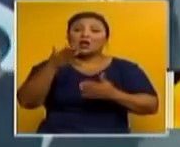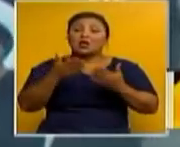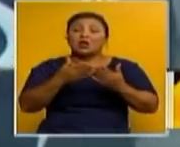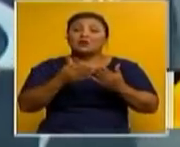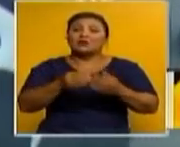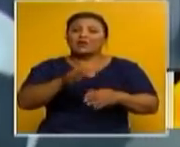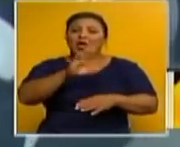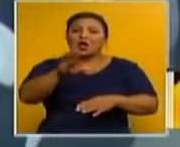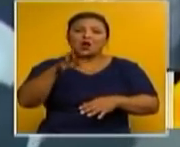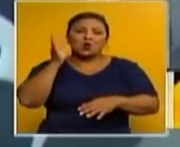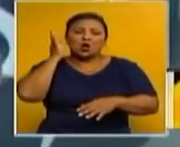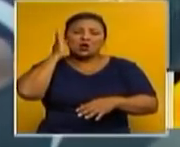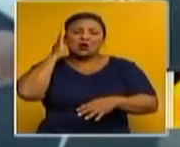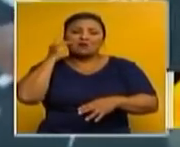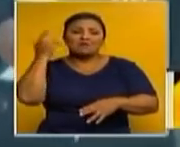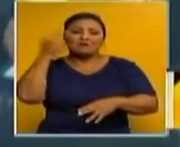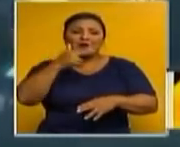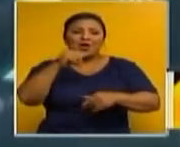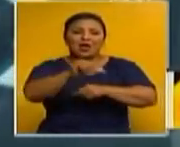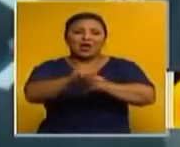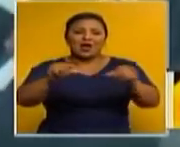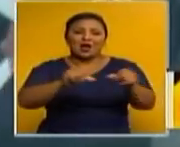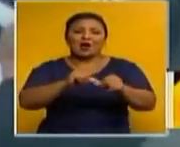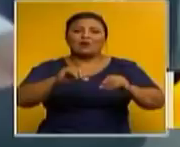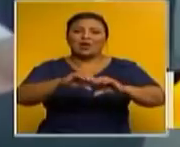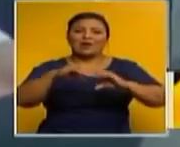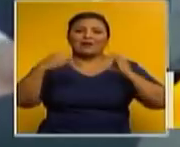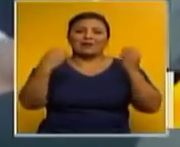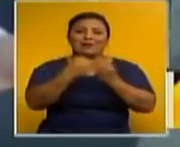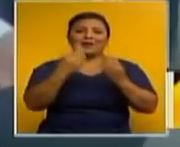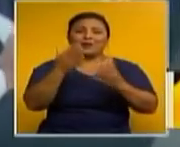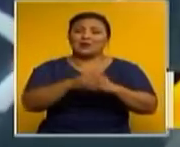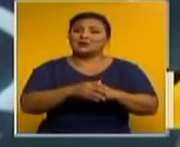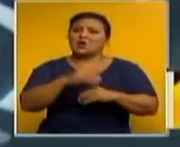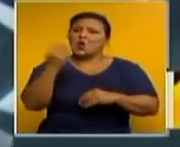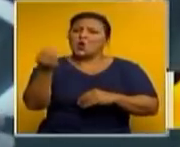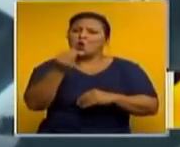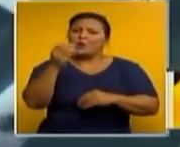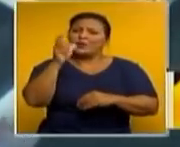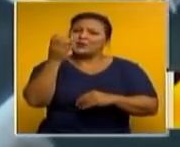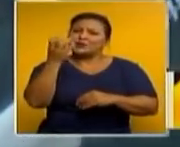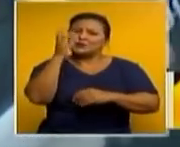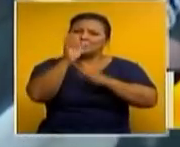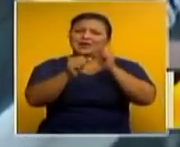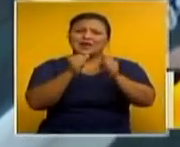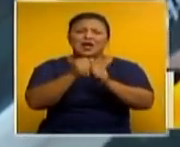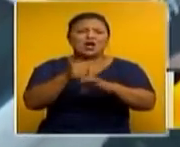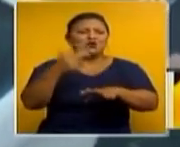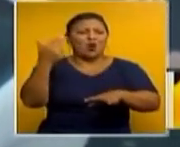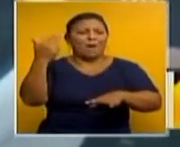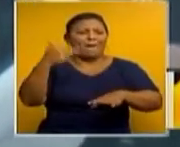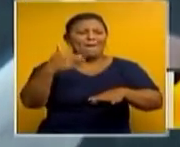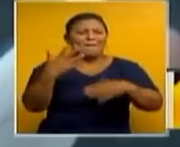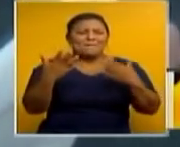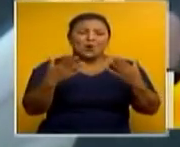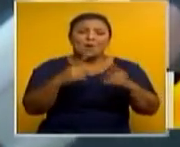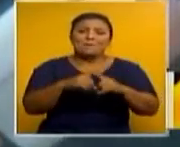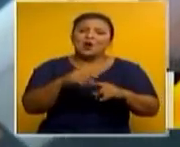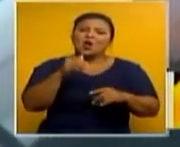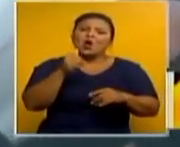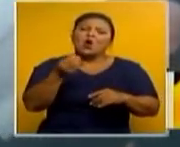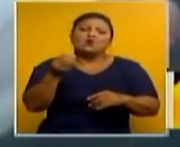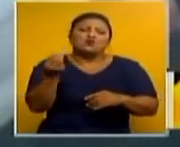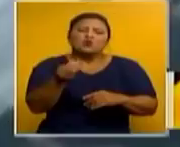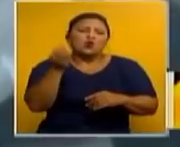institución quien disparó dentro del aula de clases. Las víctimas son un joven de 15 años, herido de gravedad, y una chica de la misma